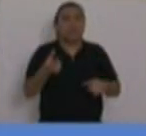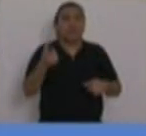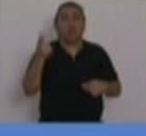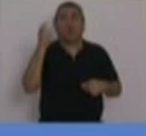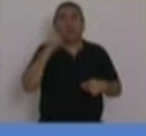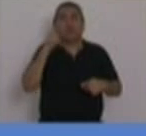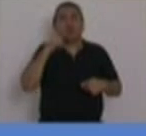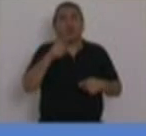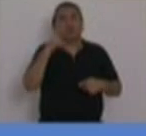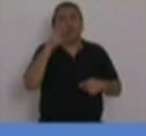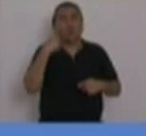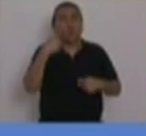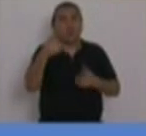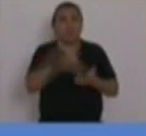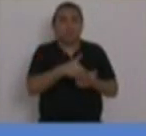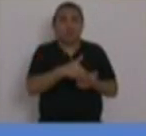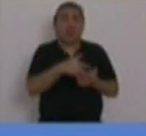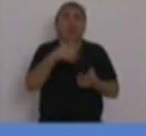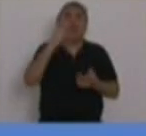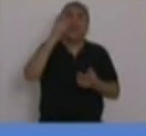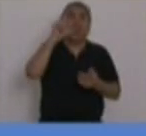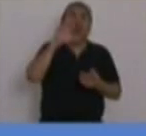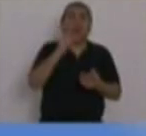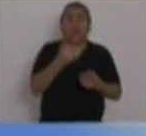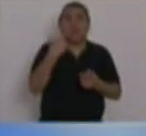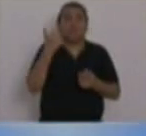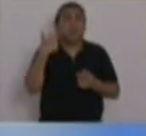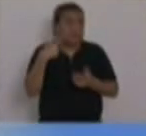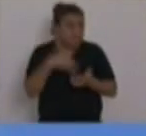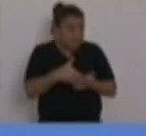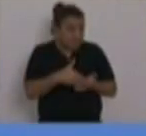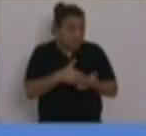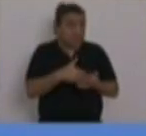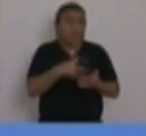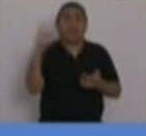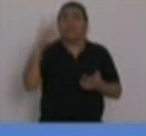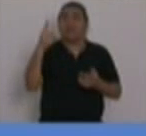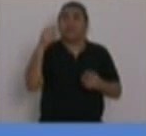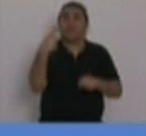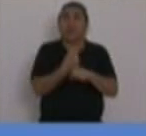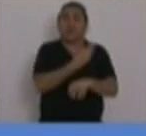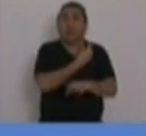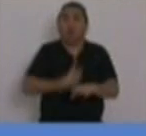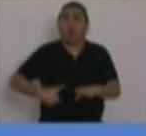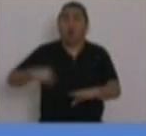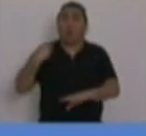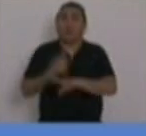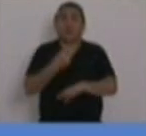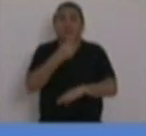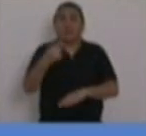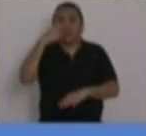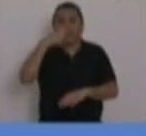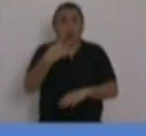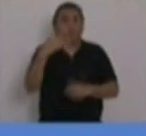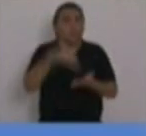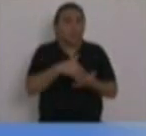meses porque necesariamente el país llegó el momento que no podemos estar pateando siempre la pelota para adelante y llegó el